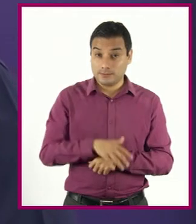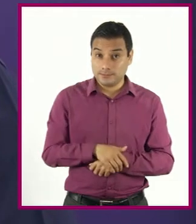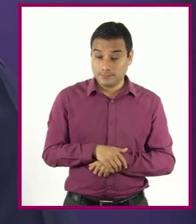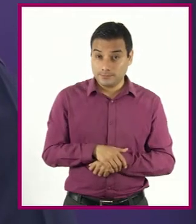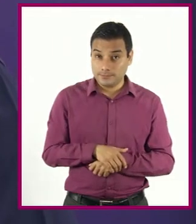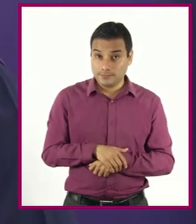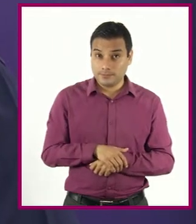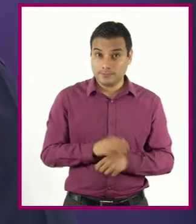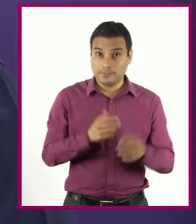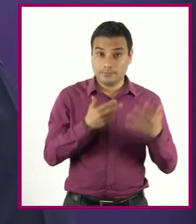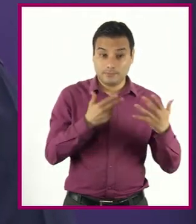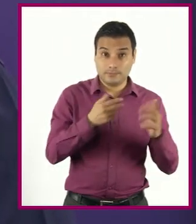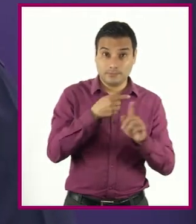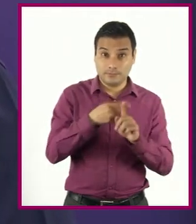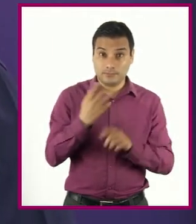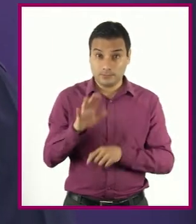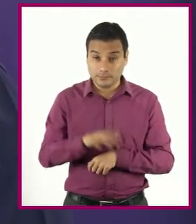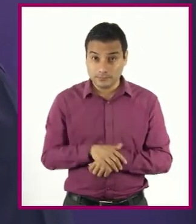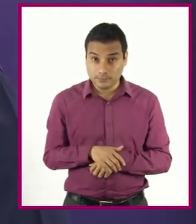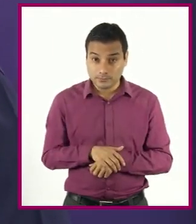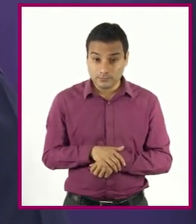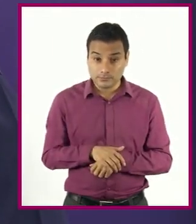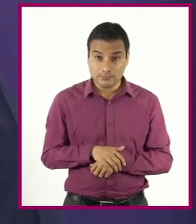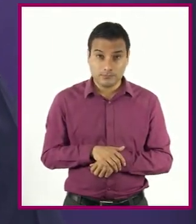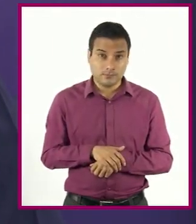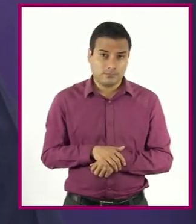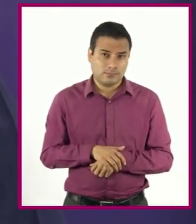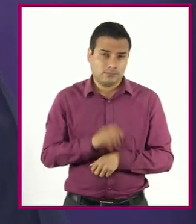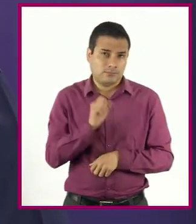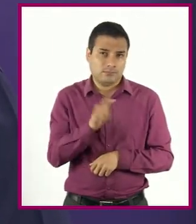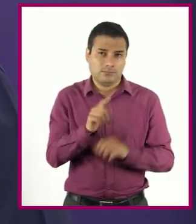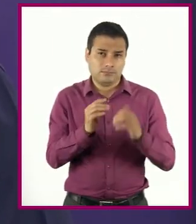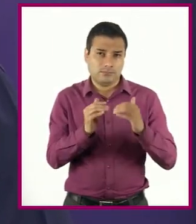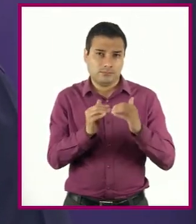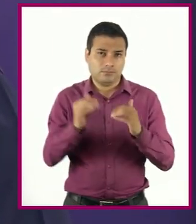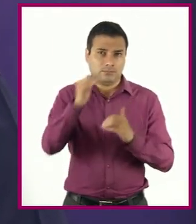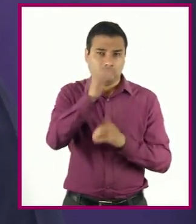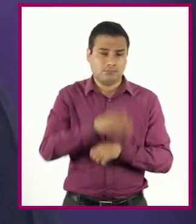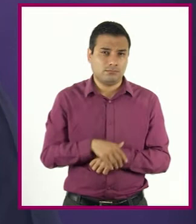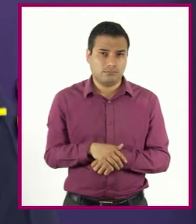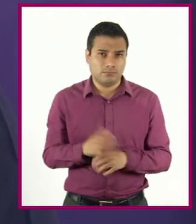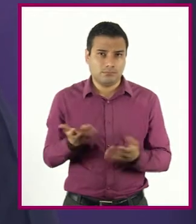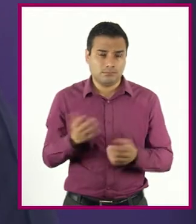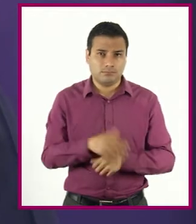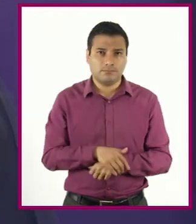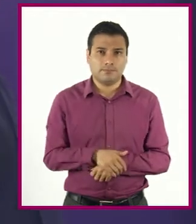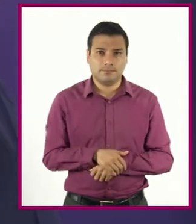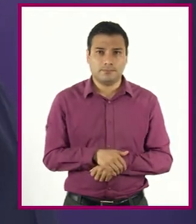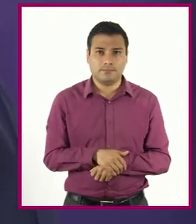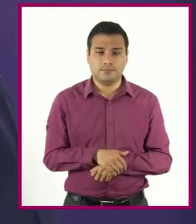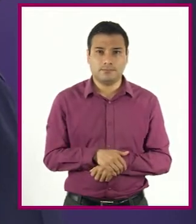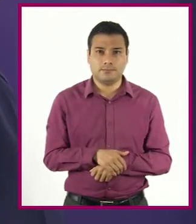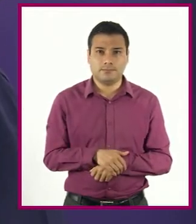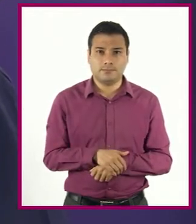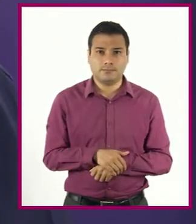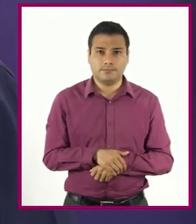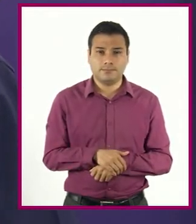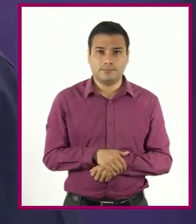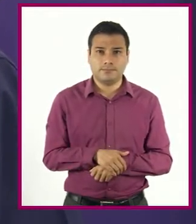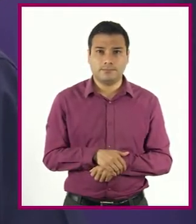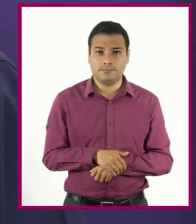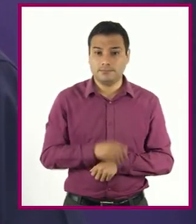que 8 más 10 sigue conservando el ser mayor que 2 más 10. De la misma